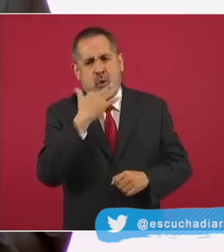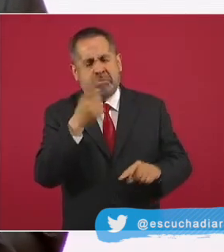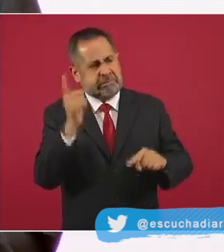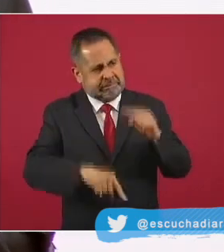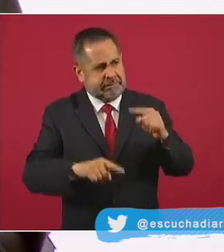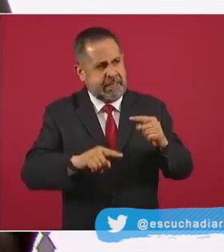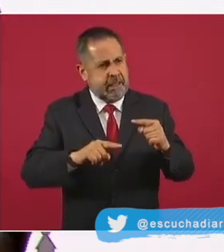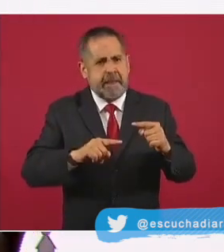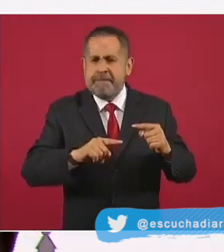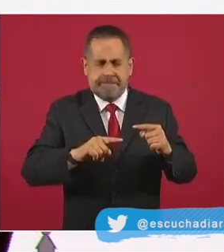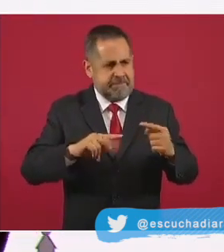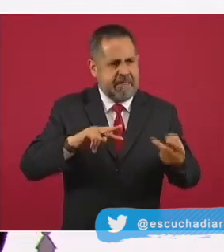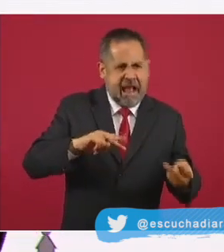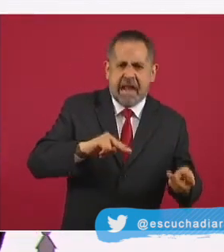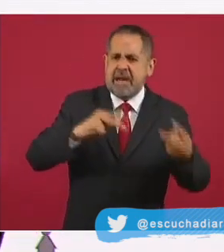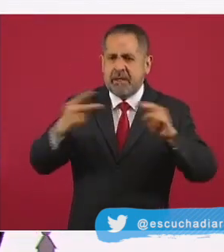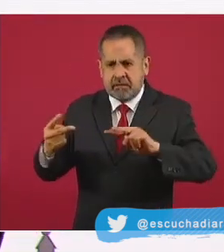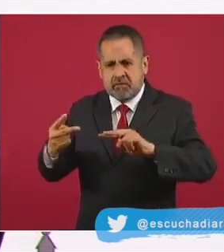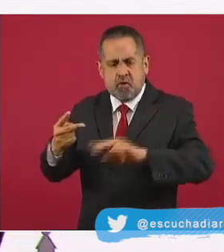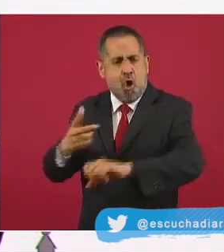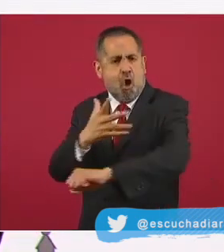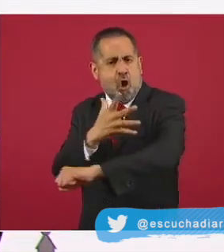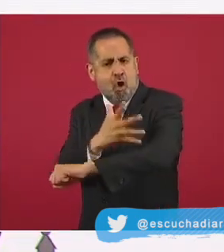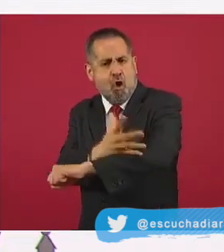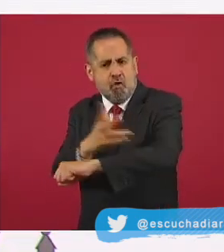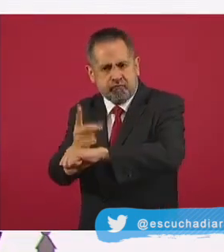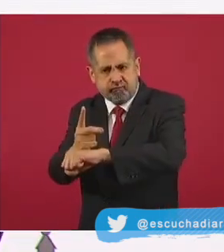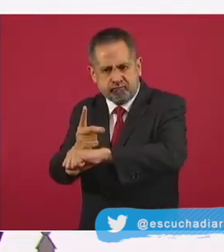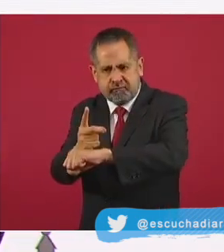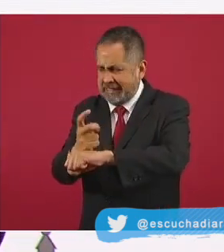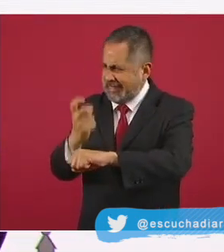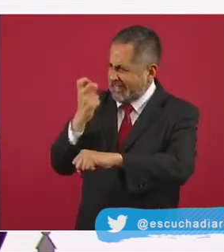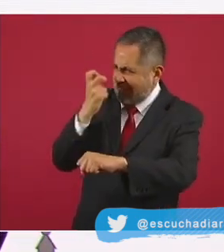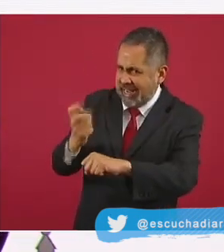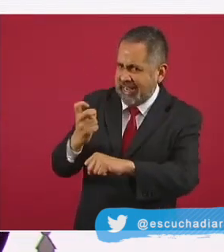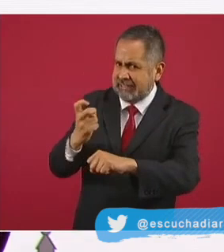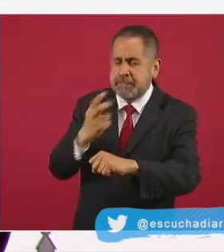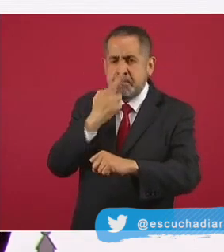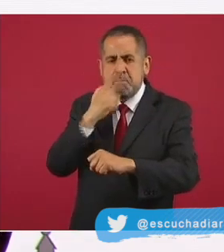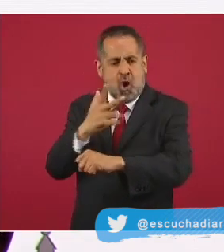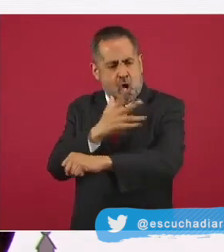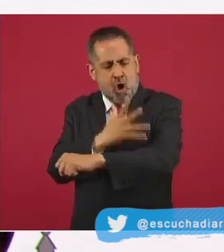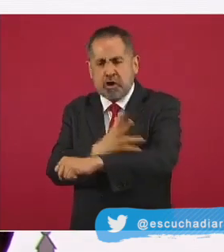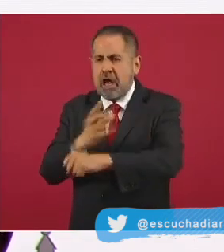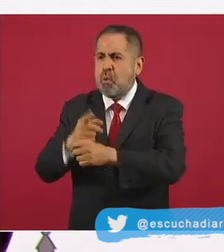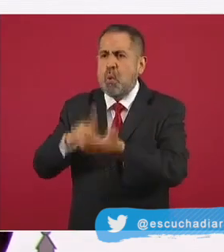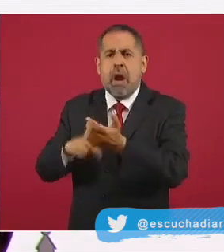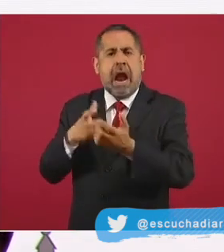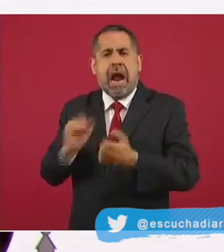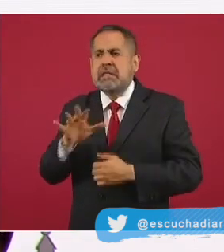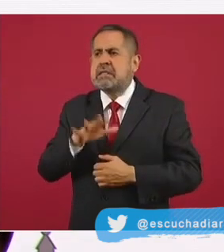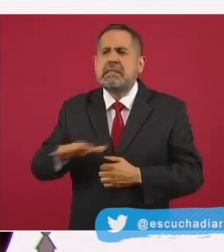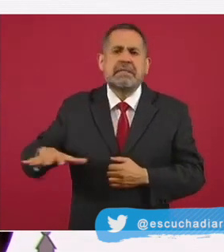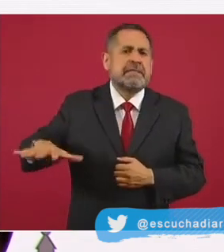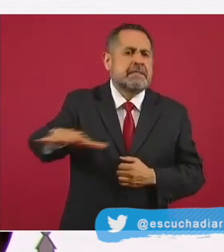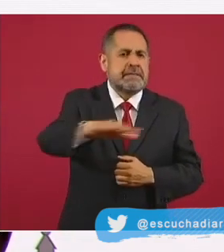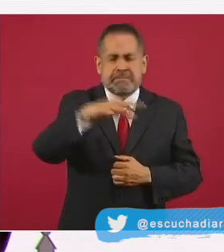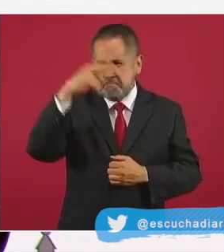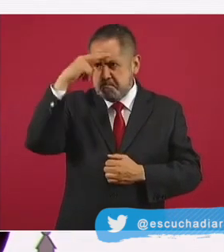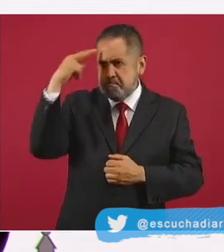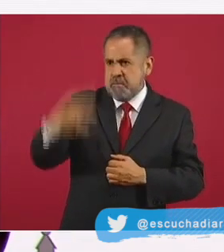virtud de la honestidad, que es la mayor riqueza de nuestro pueblo. Con